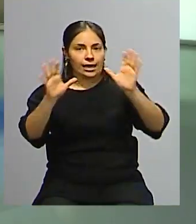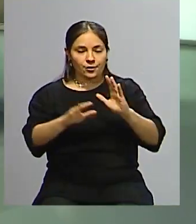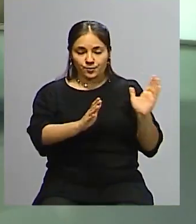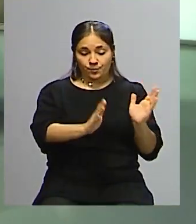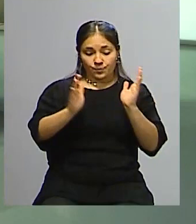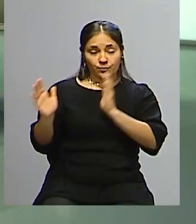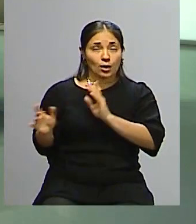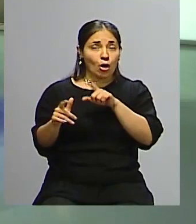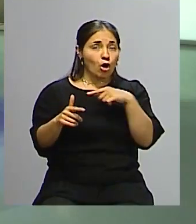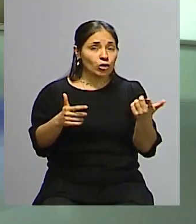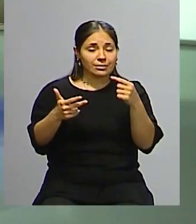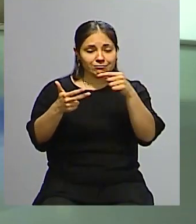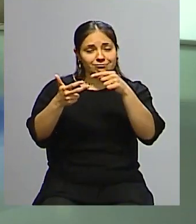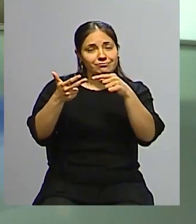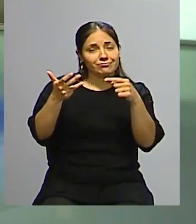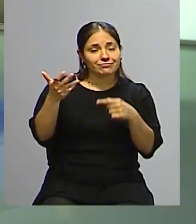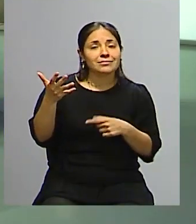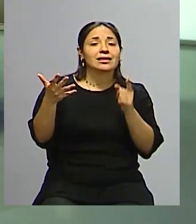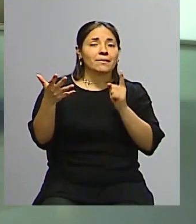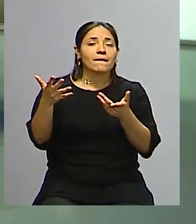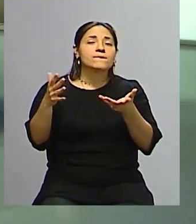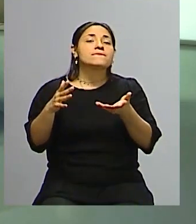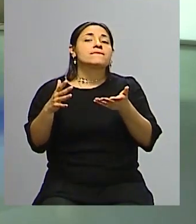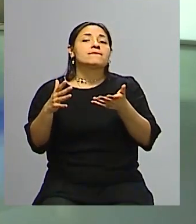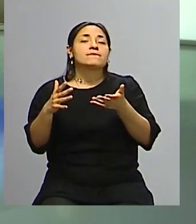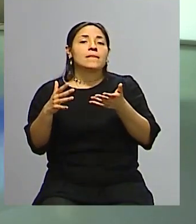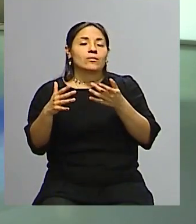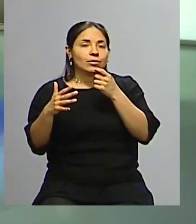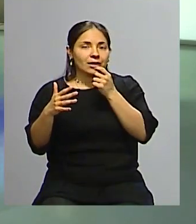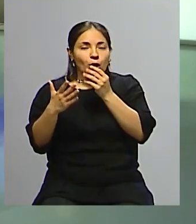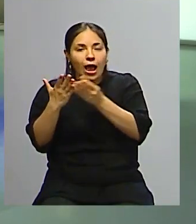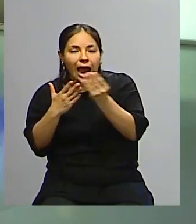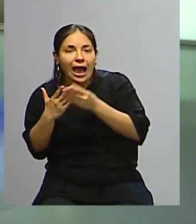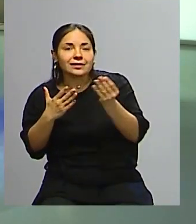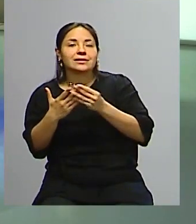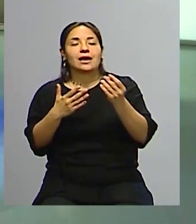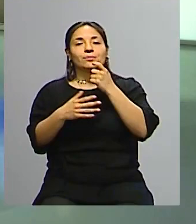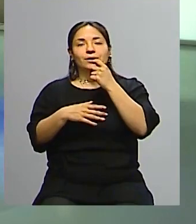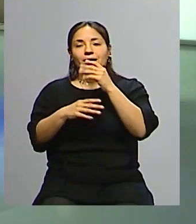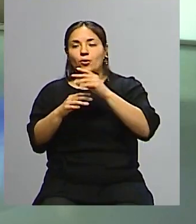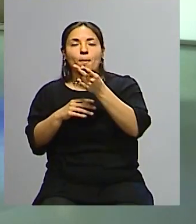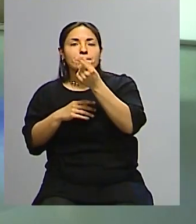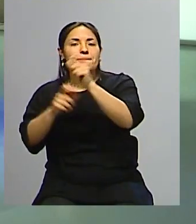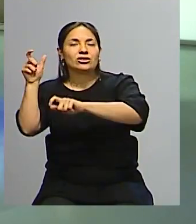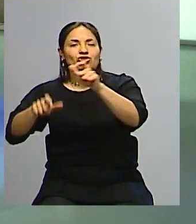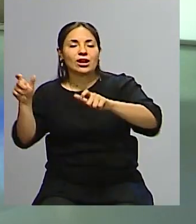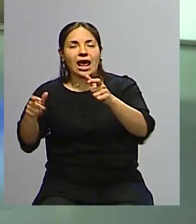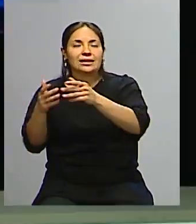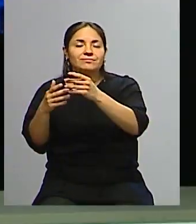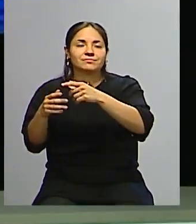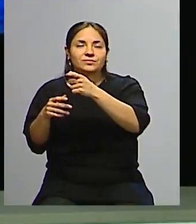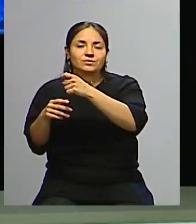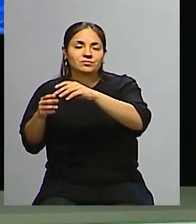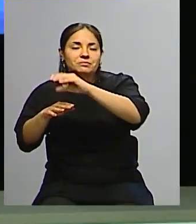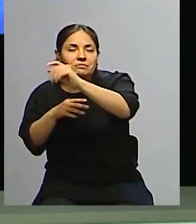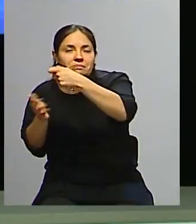otras clasificaciones que se incorporan, que es no solamente decir voy a gastar tantos pesos en gasto de personal, sino es la técnica de